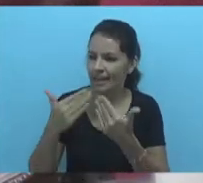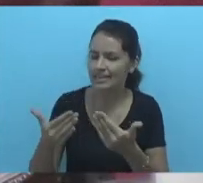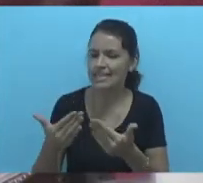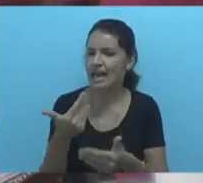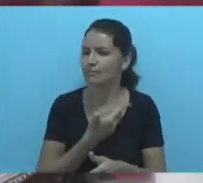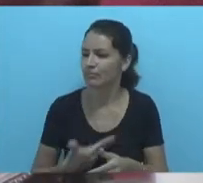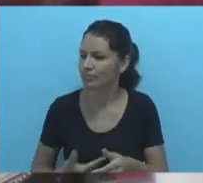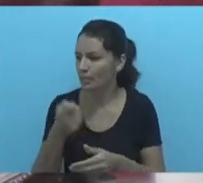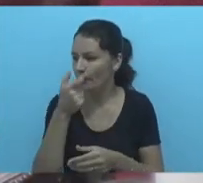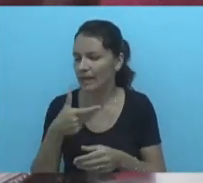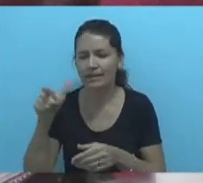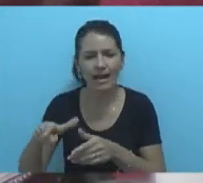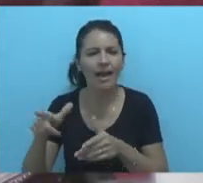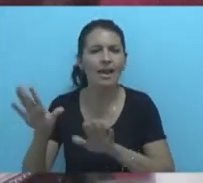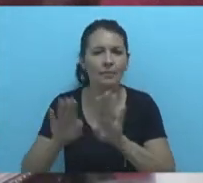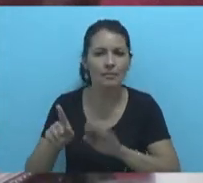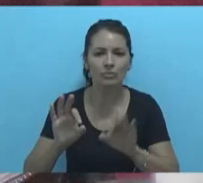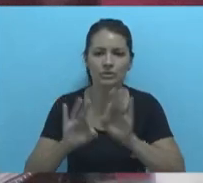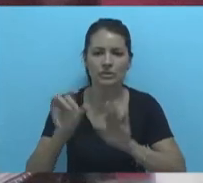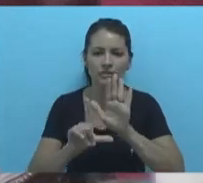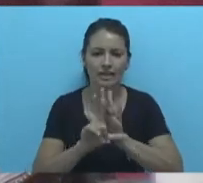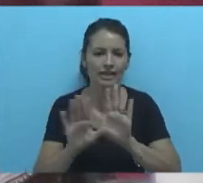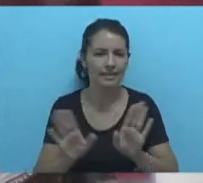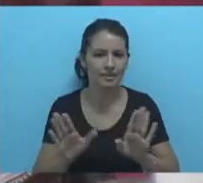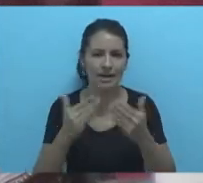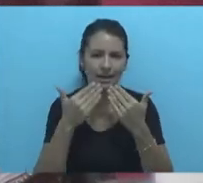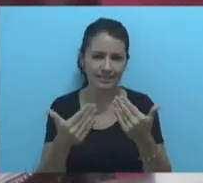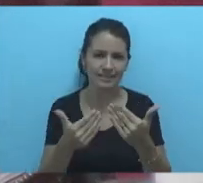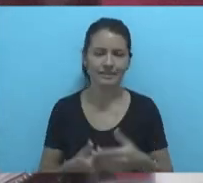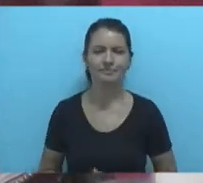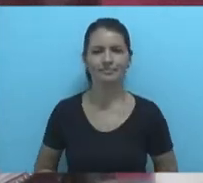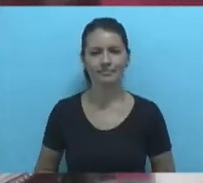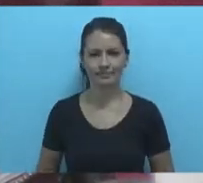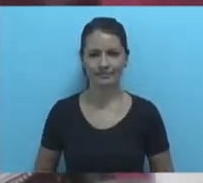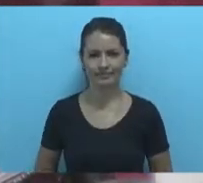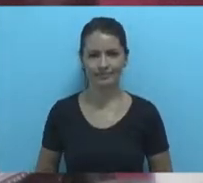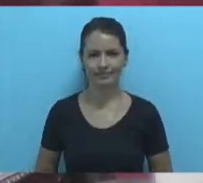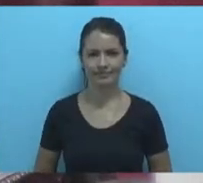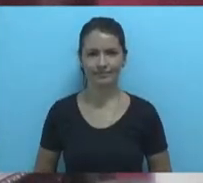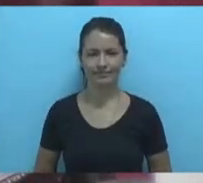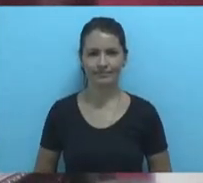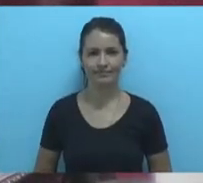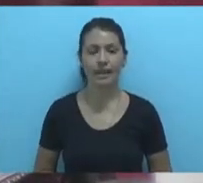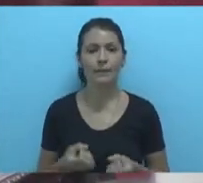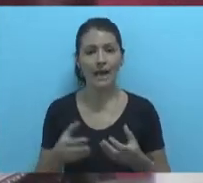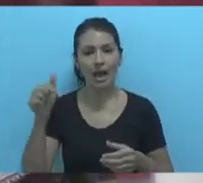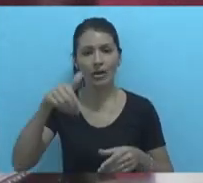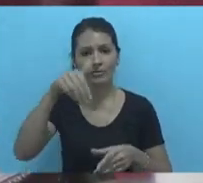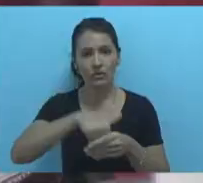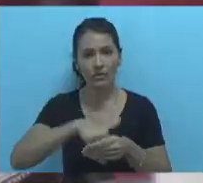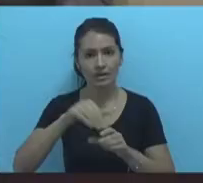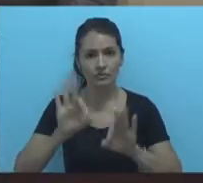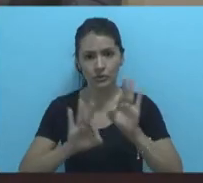poder hacer el RENAVAP. Muchas gracias. Gracias, diputada. Bueno, voy a poner a consideración